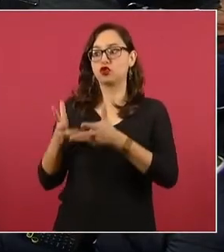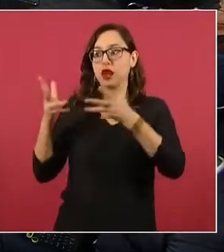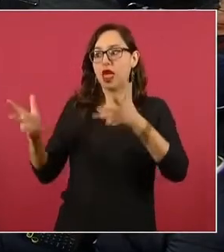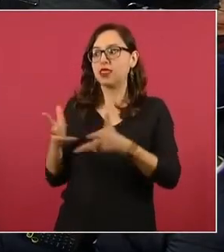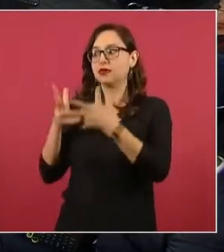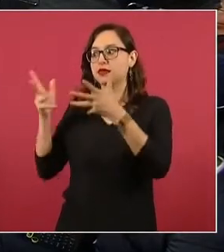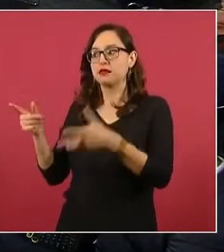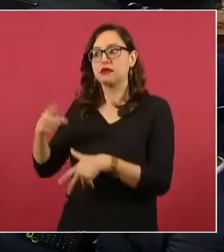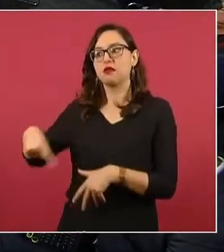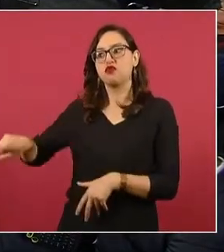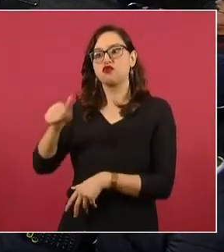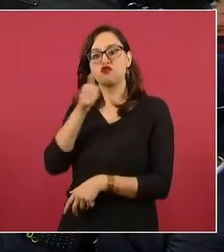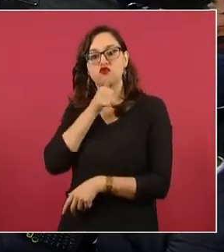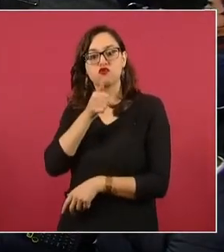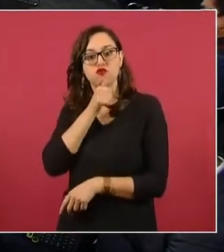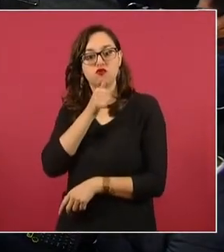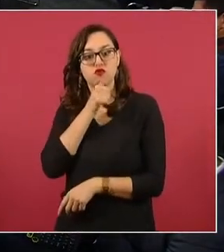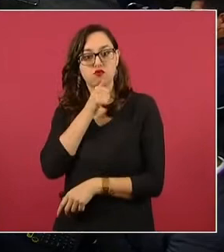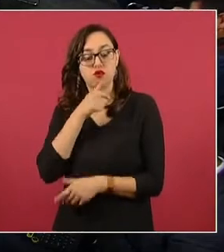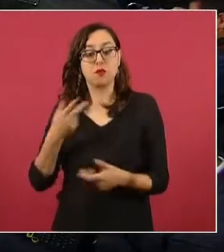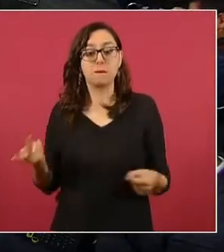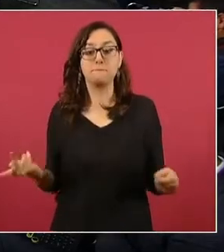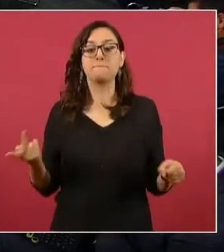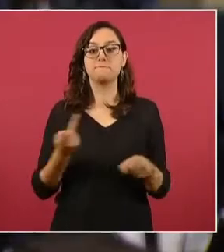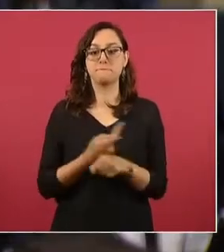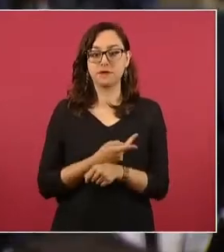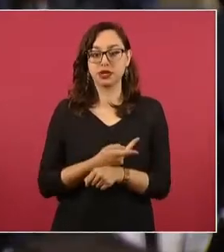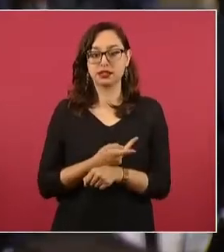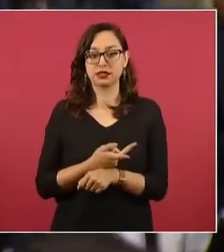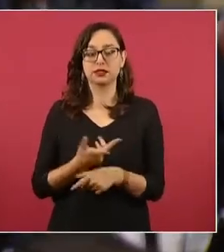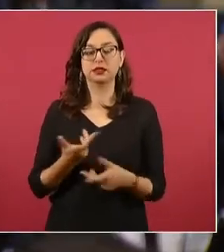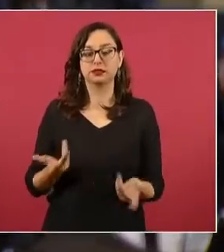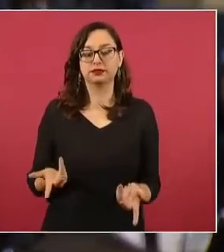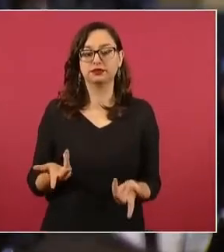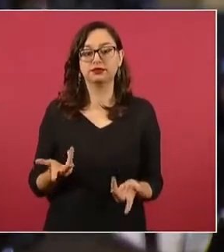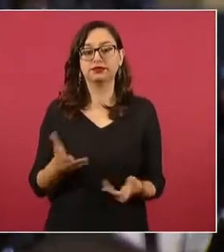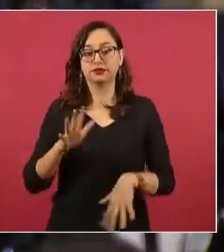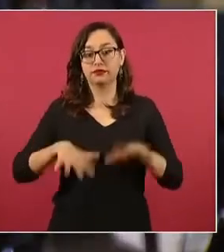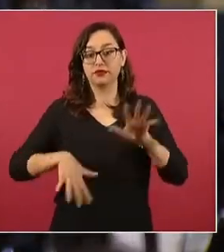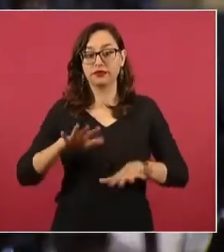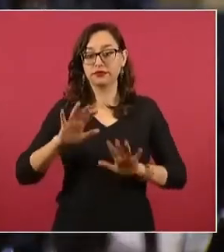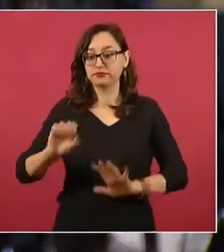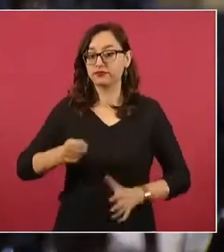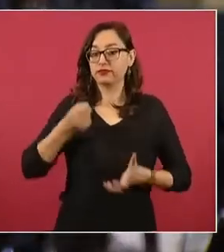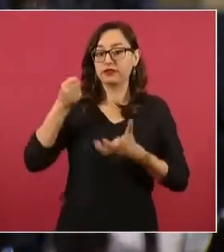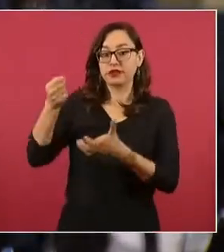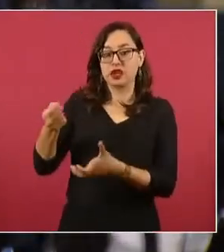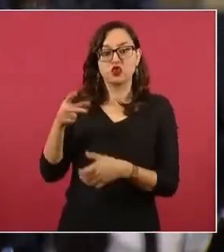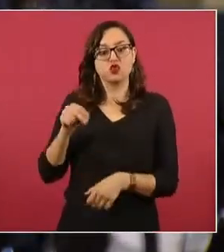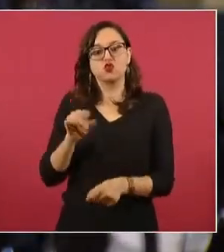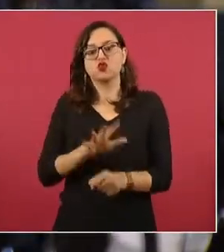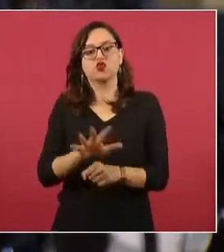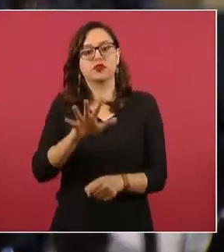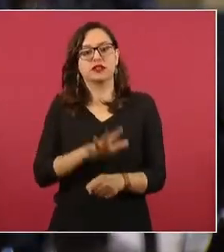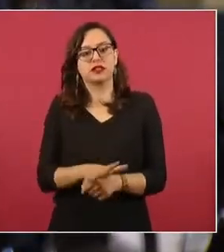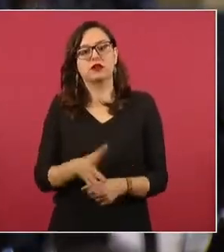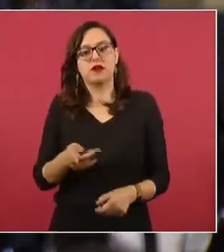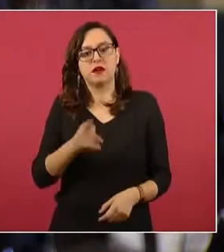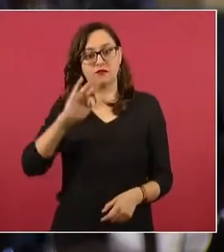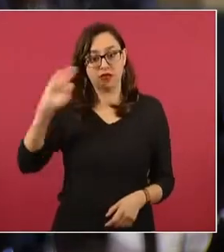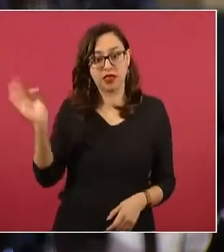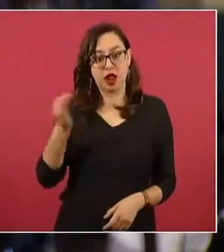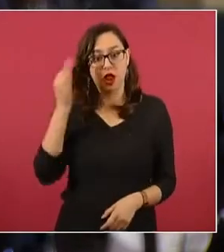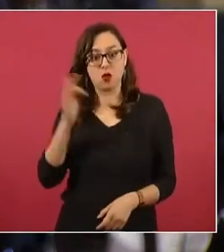de pavimentación a agencias municipales, sin en cambio el recurso a veces no alcanza en Oaxaca. Si a nivel federal se